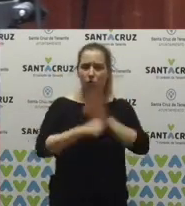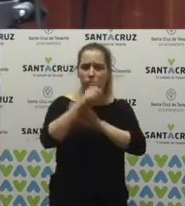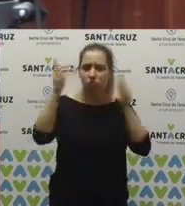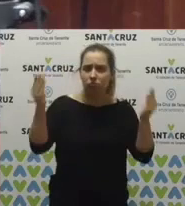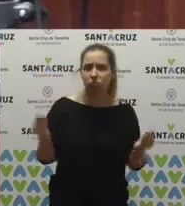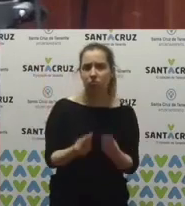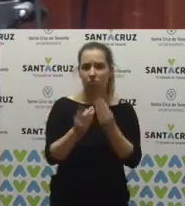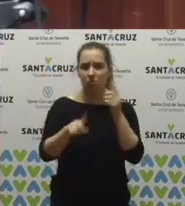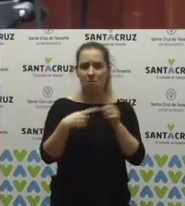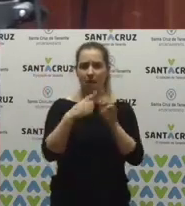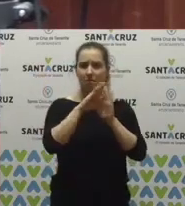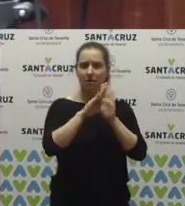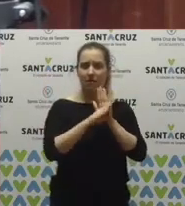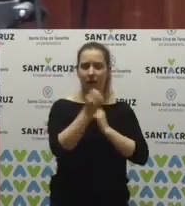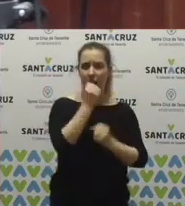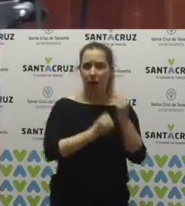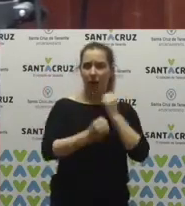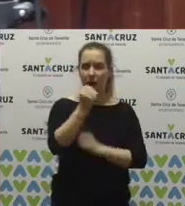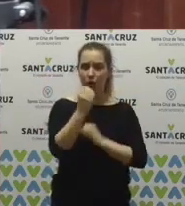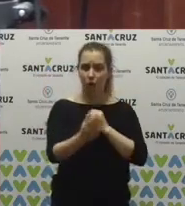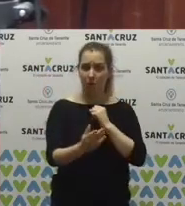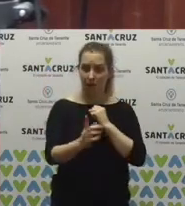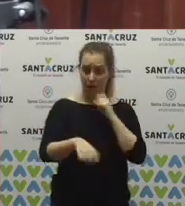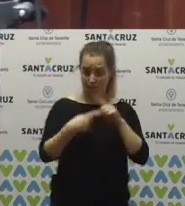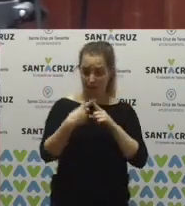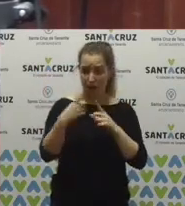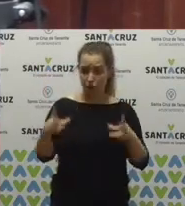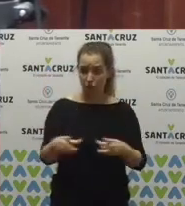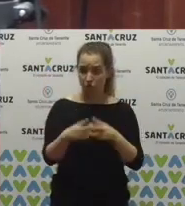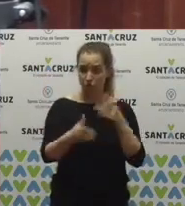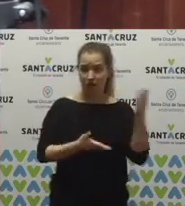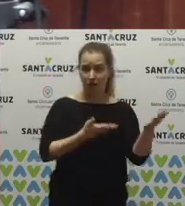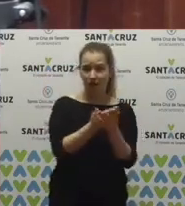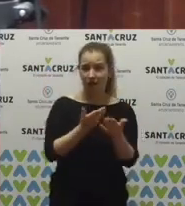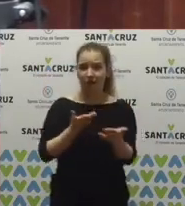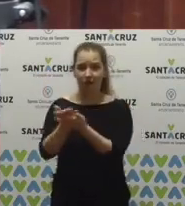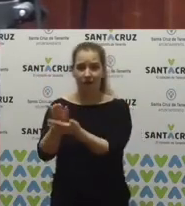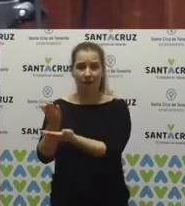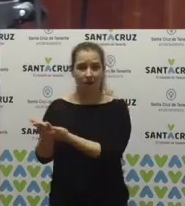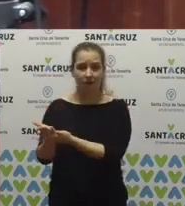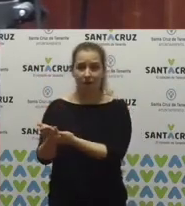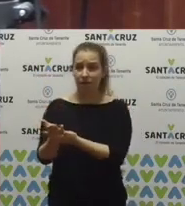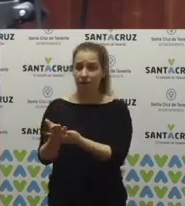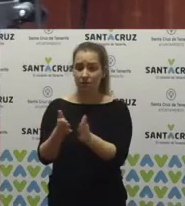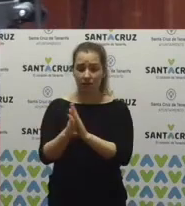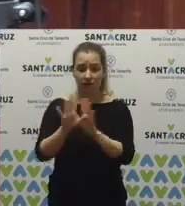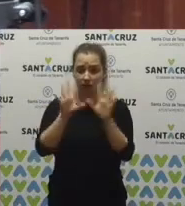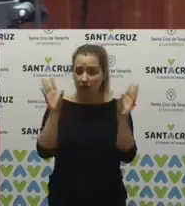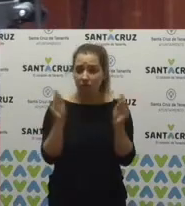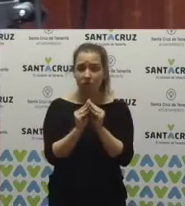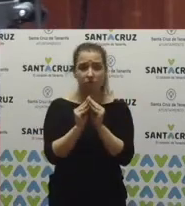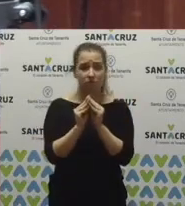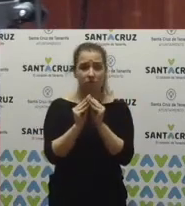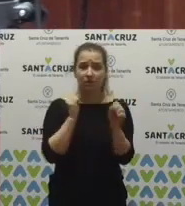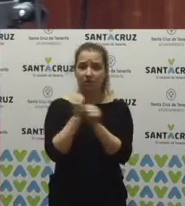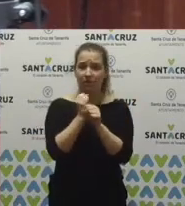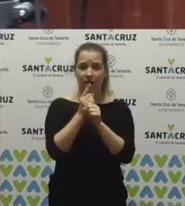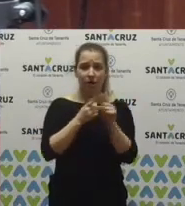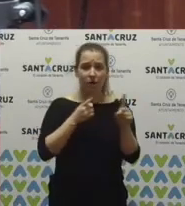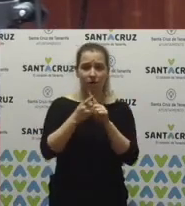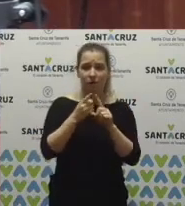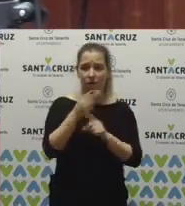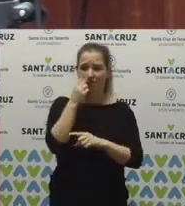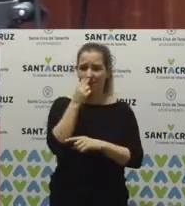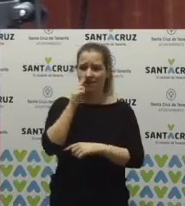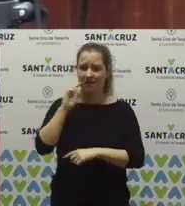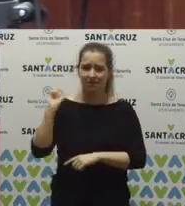proponer medidas económicas y sociales y esto es sin duda trabajar por el interés general yo me quedo con